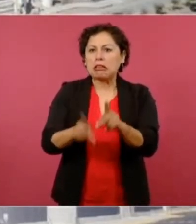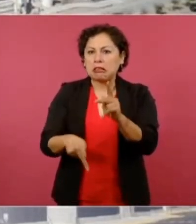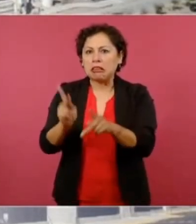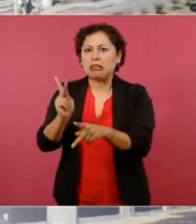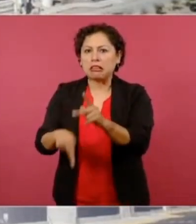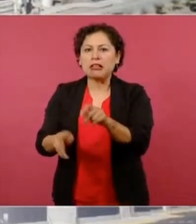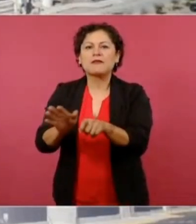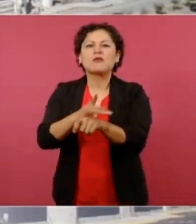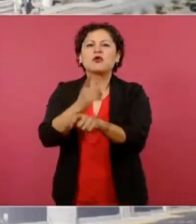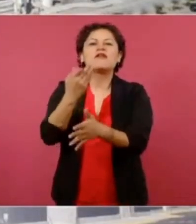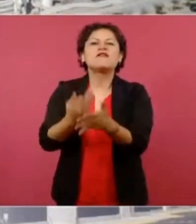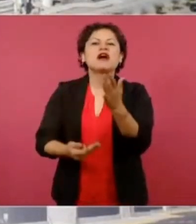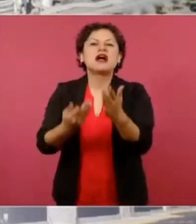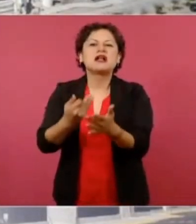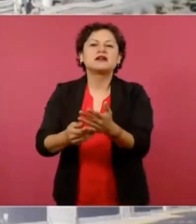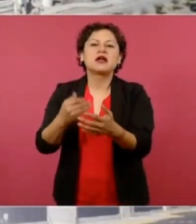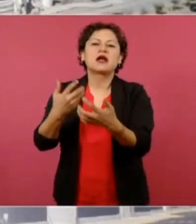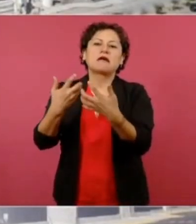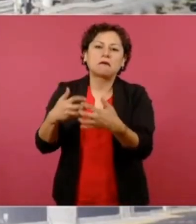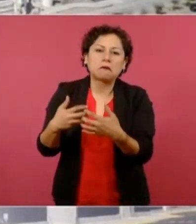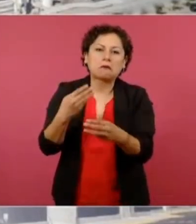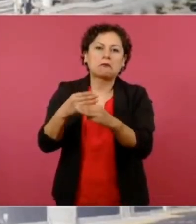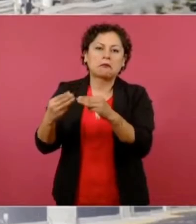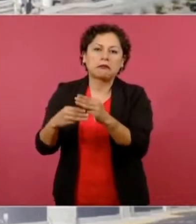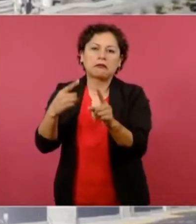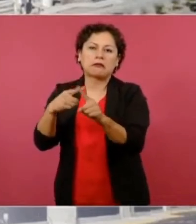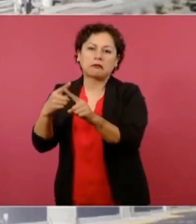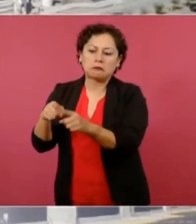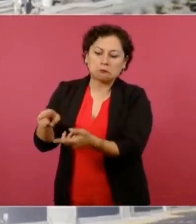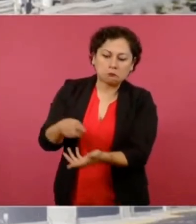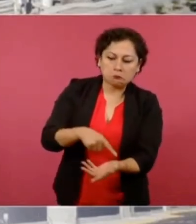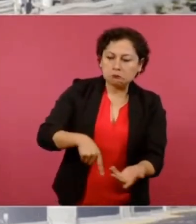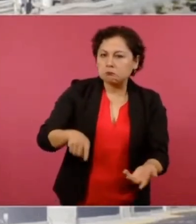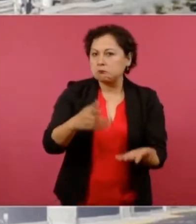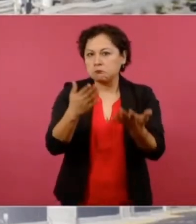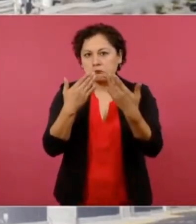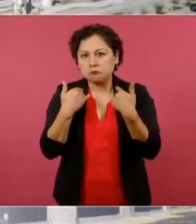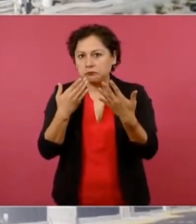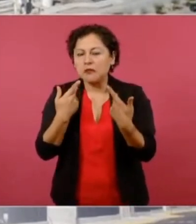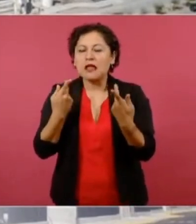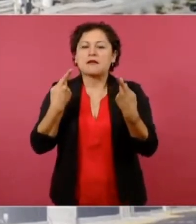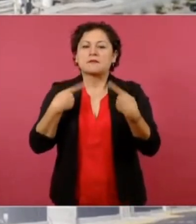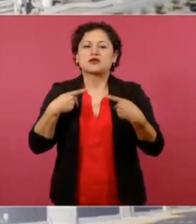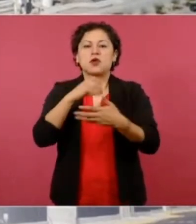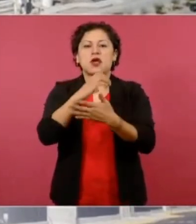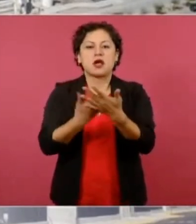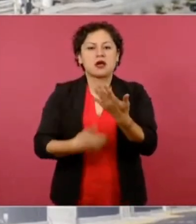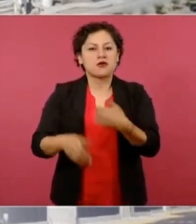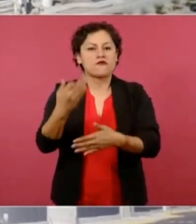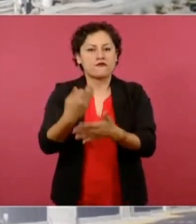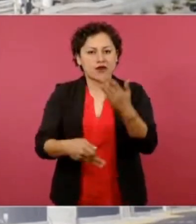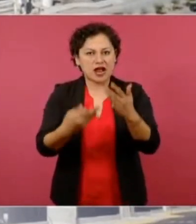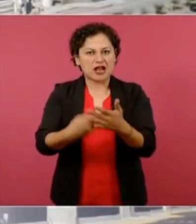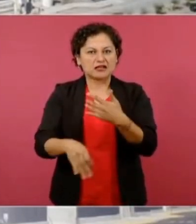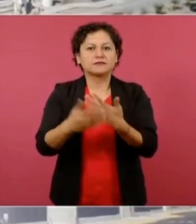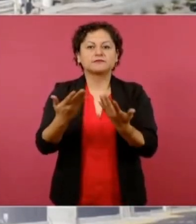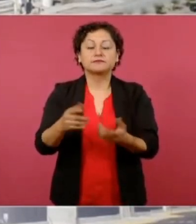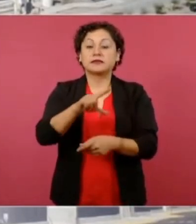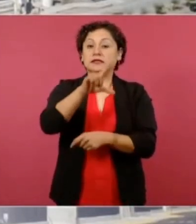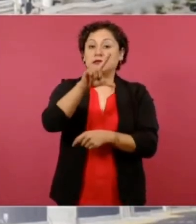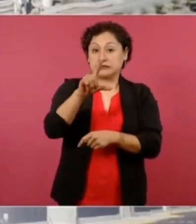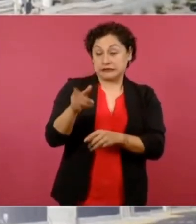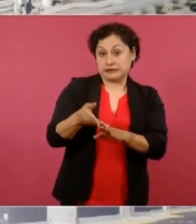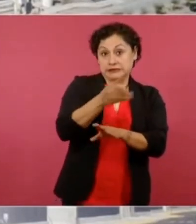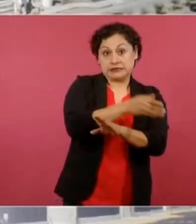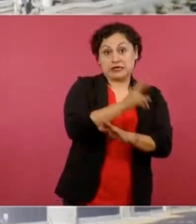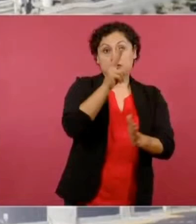de equipamiento y también de completar toda su nómina. Empezó su construcción en 2015, quedó abandonada